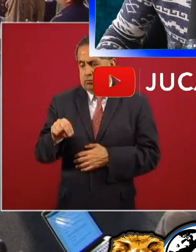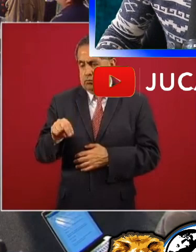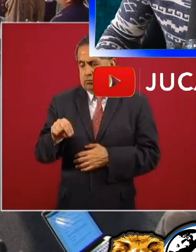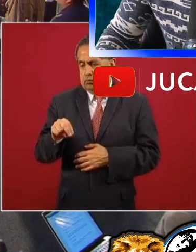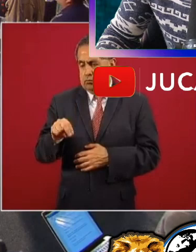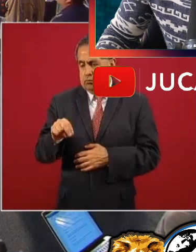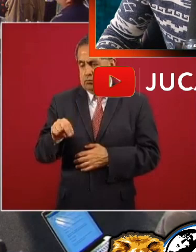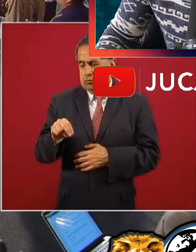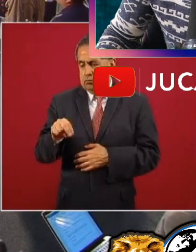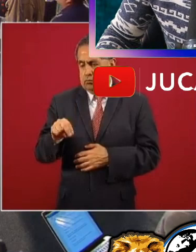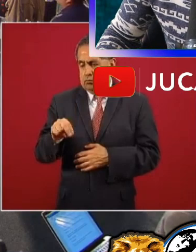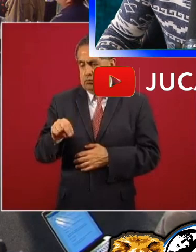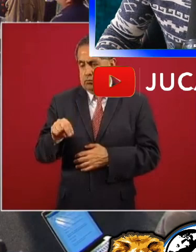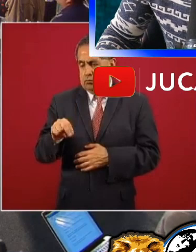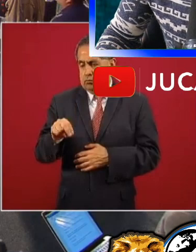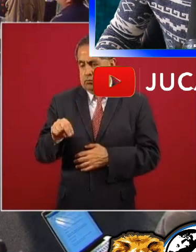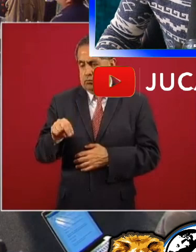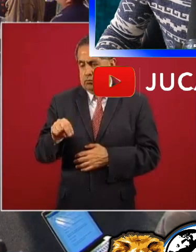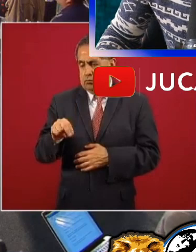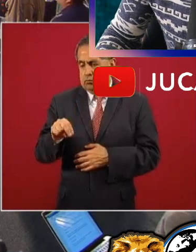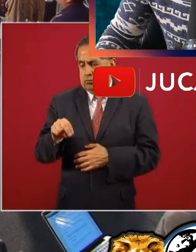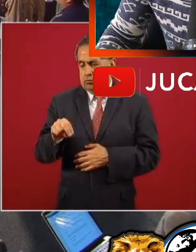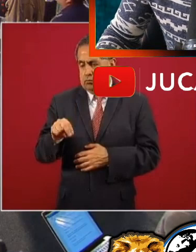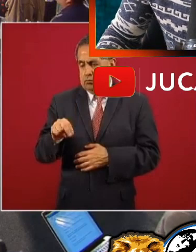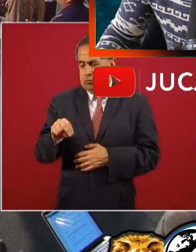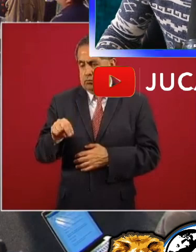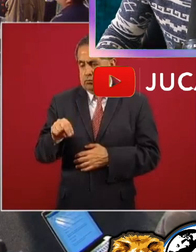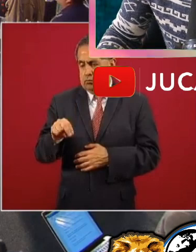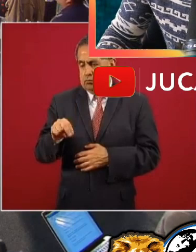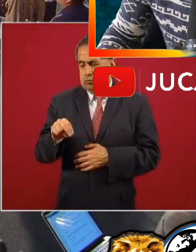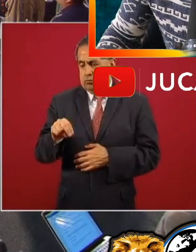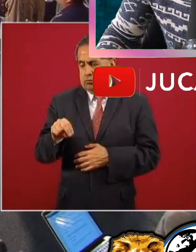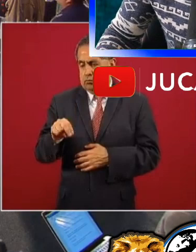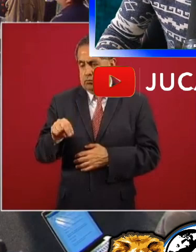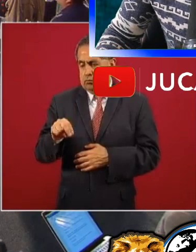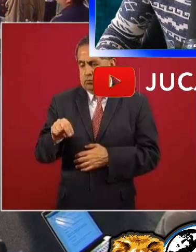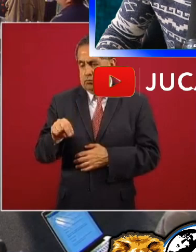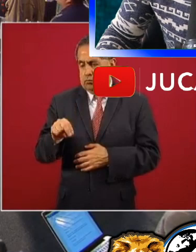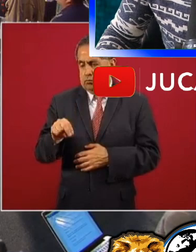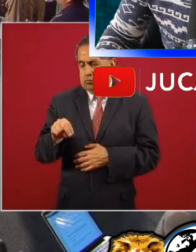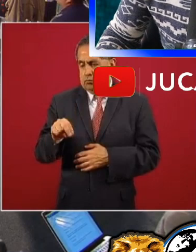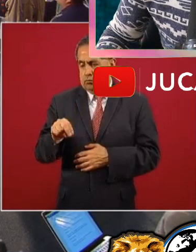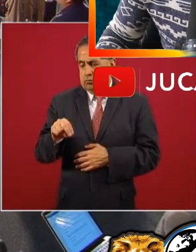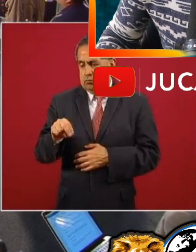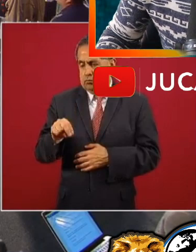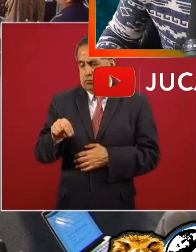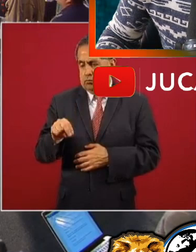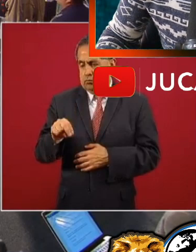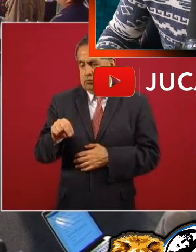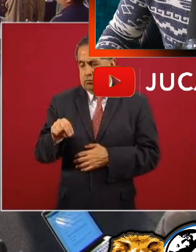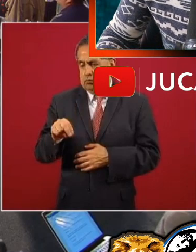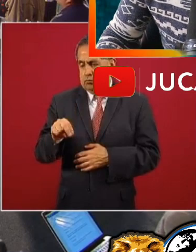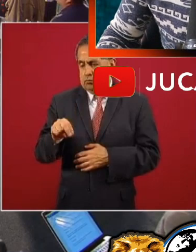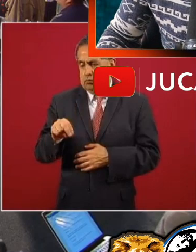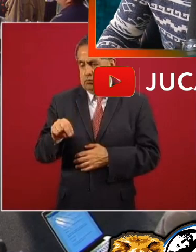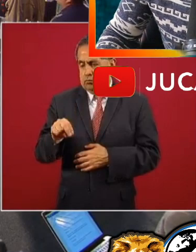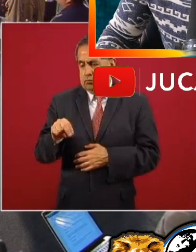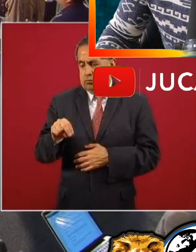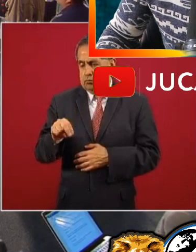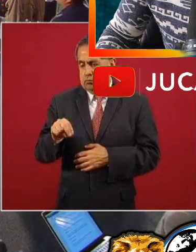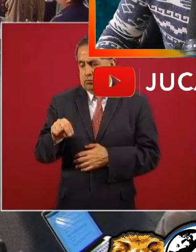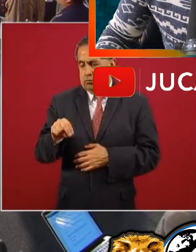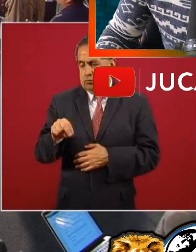para frente al presidente y le pregunta esto. El presidente durante su respuesta dice, por algo será, y sí sabemos por